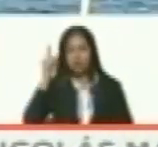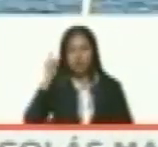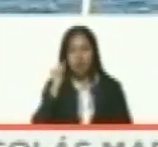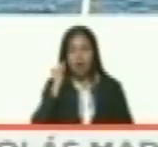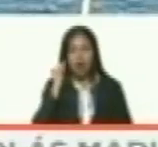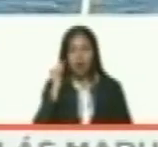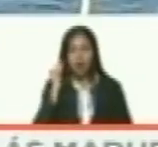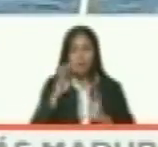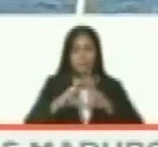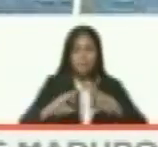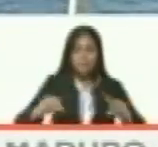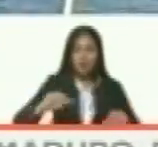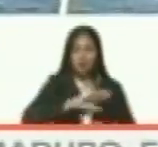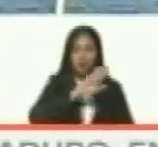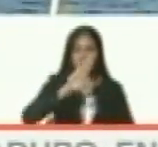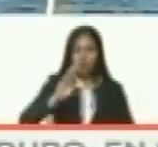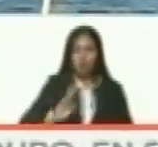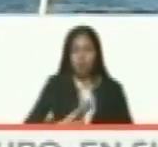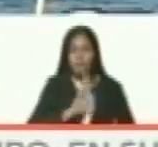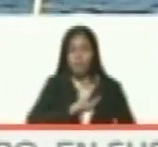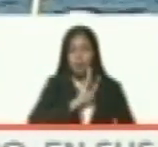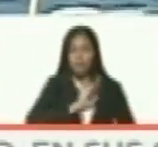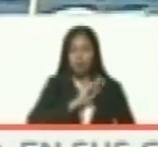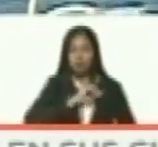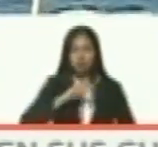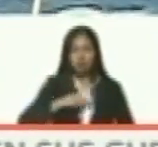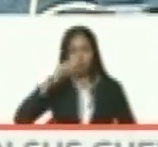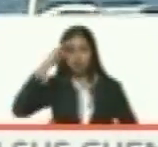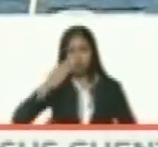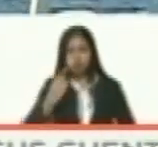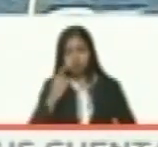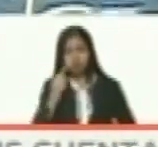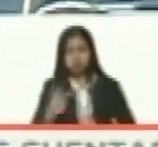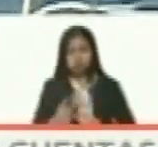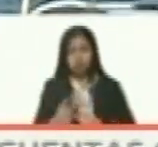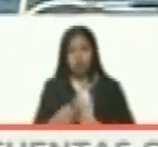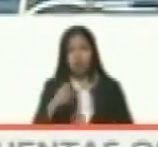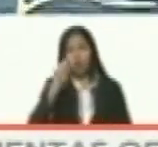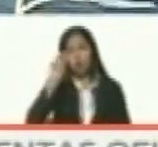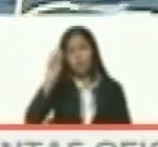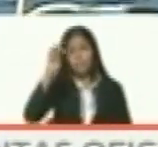Mar territorial venezolano, al vicealmirante